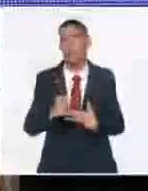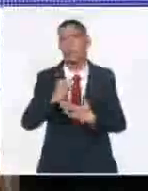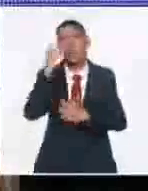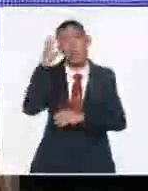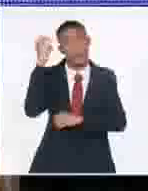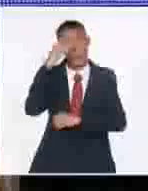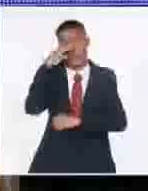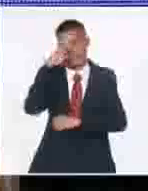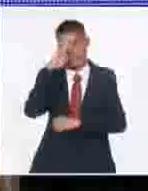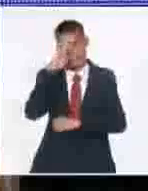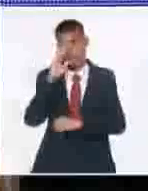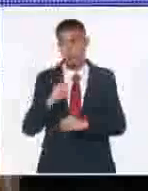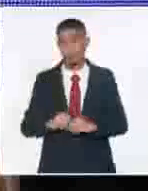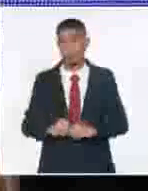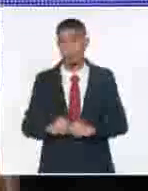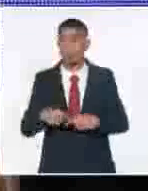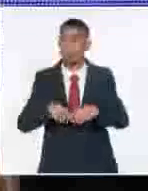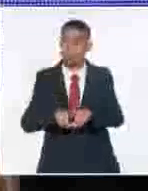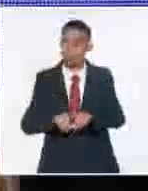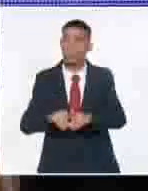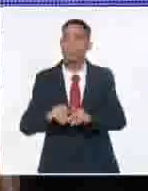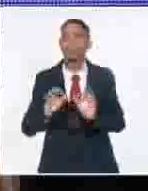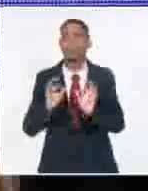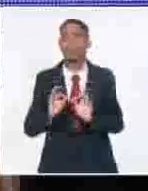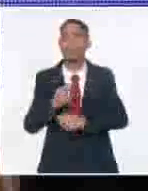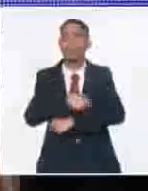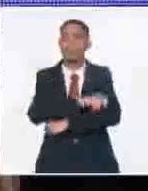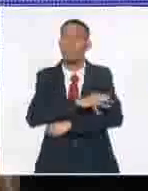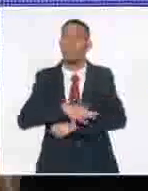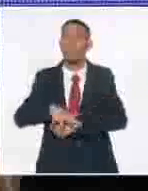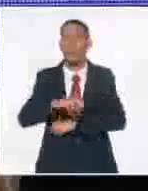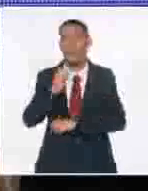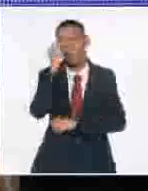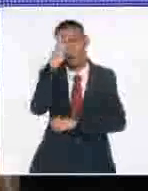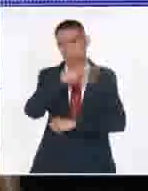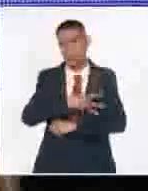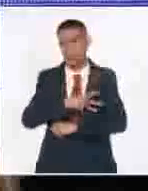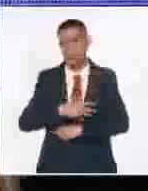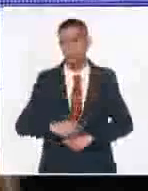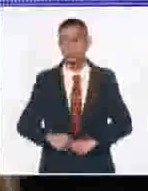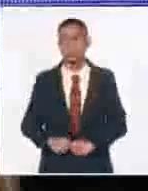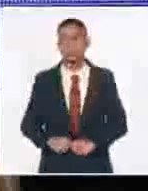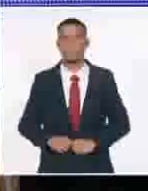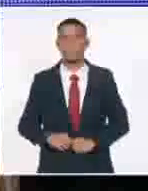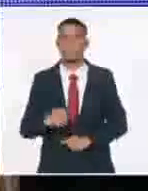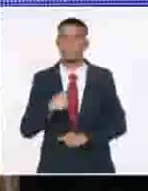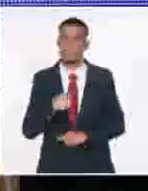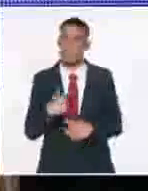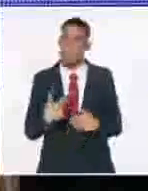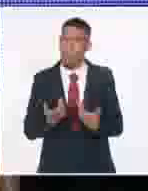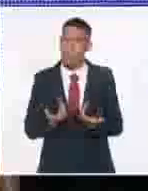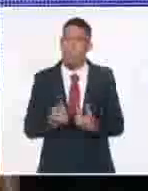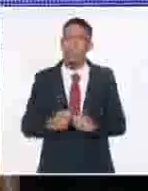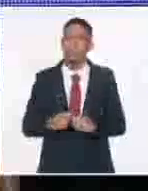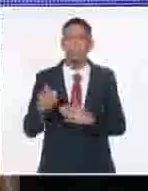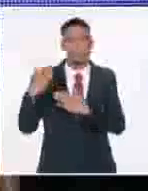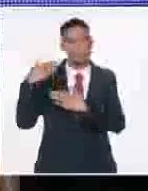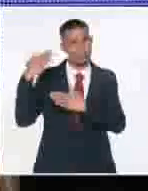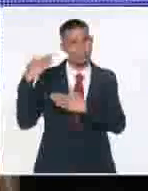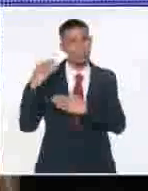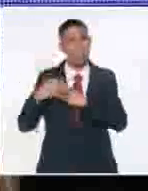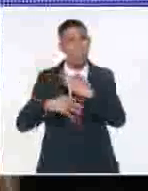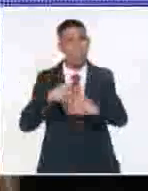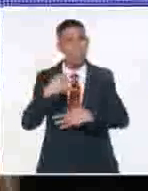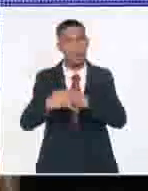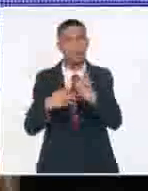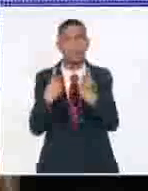cubanos con el hermano pueblo palestino. Yo me he referido a la necesidad